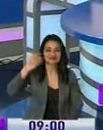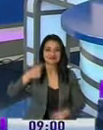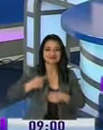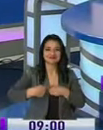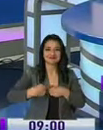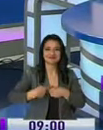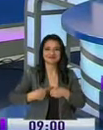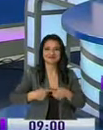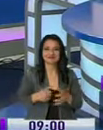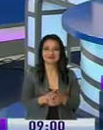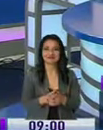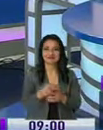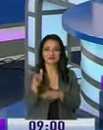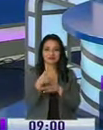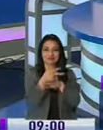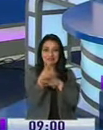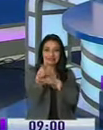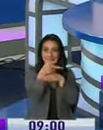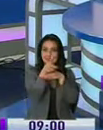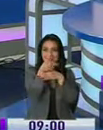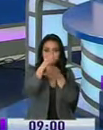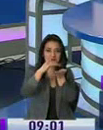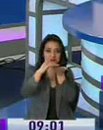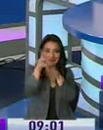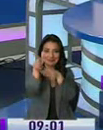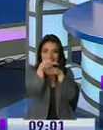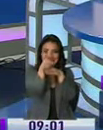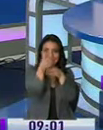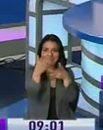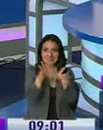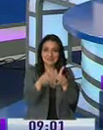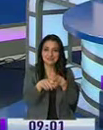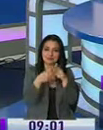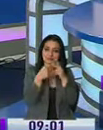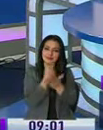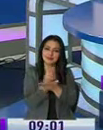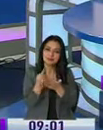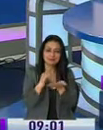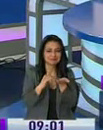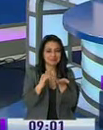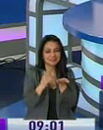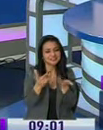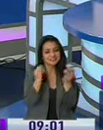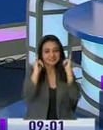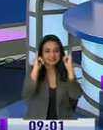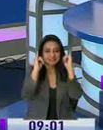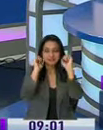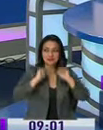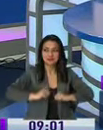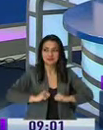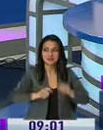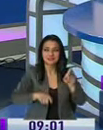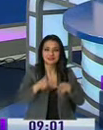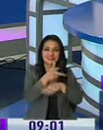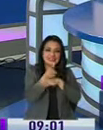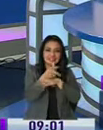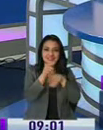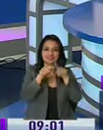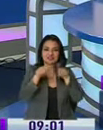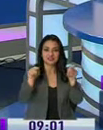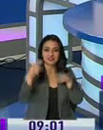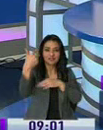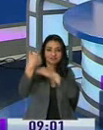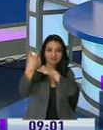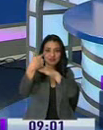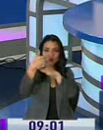de la capital. Nos tuvieron así, ¿no? Sí, empezando la semana, divertido, con unos planos distintos. Claro, ¿no? La